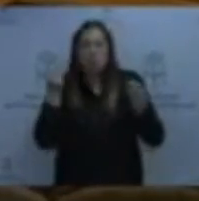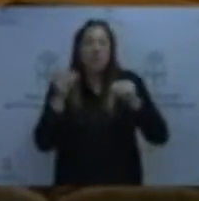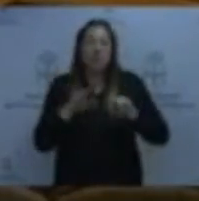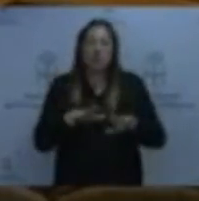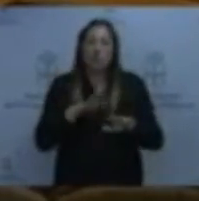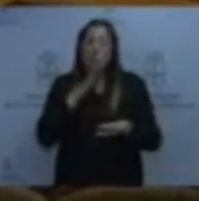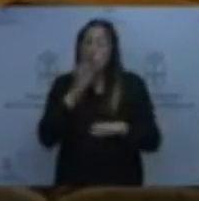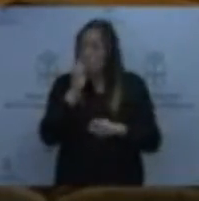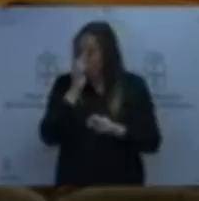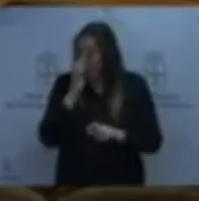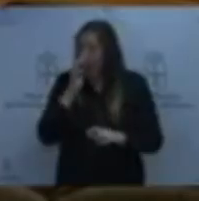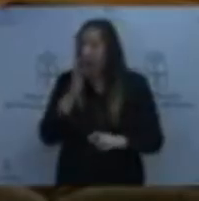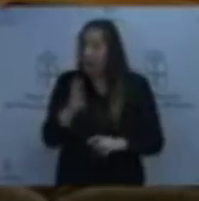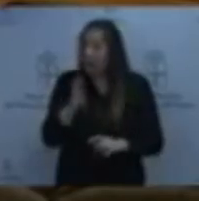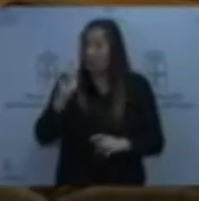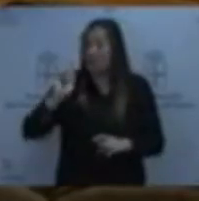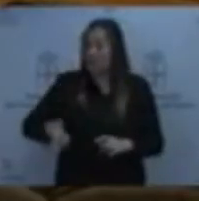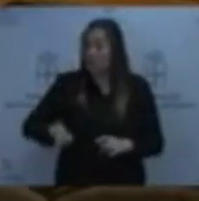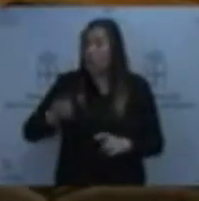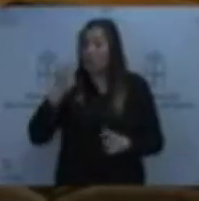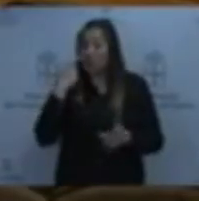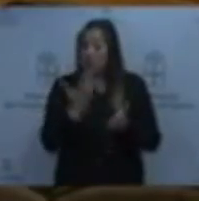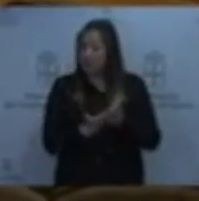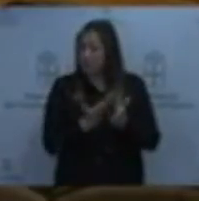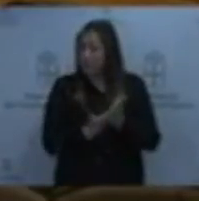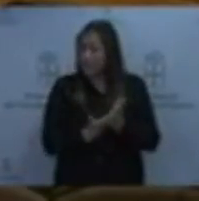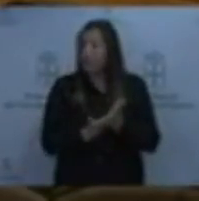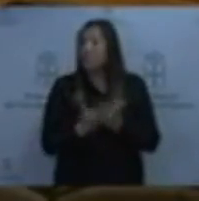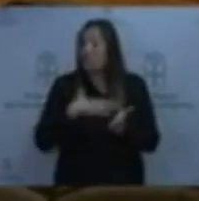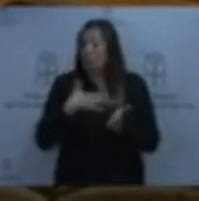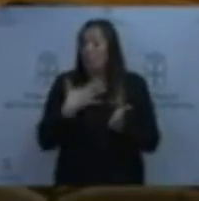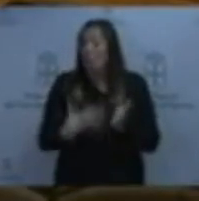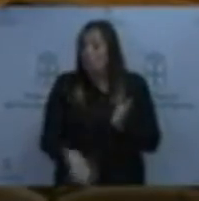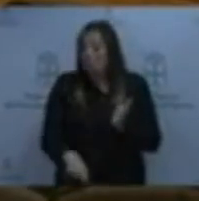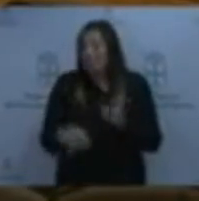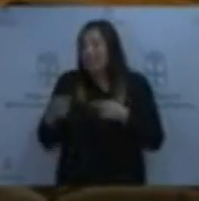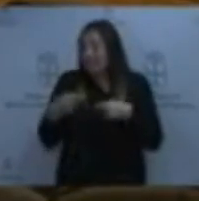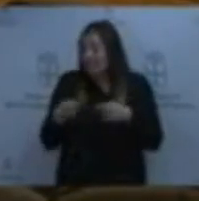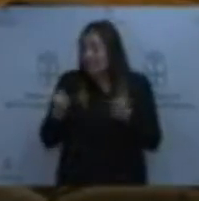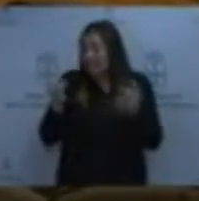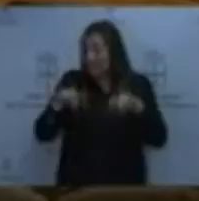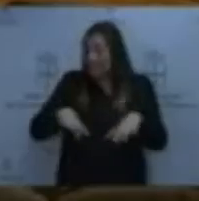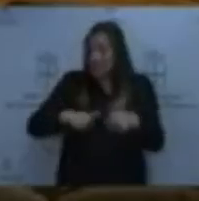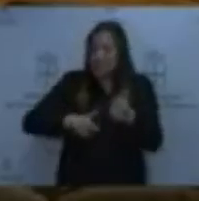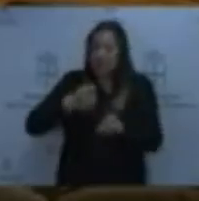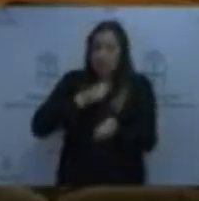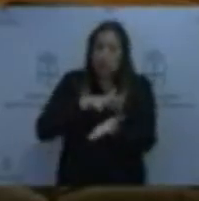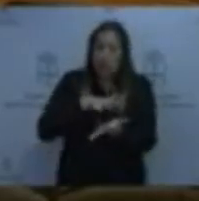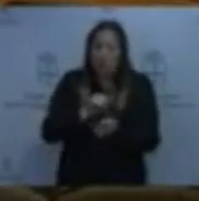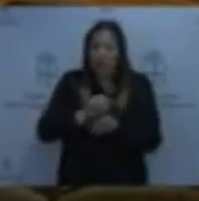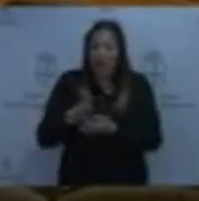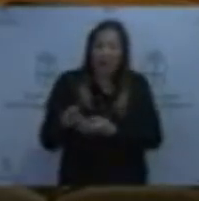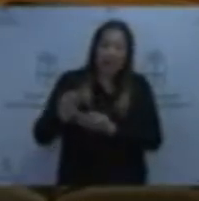transcurridos estos años, la ejecución tal cual de la sentencia, probablemente sin negociar y sin una compensación adicional por parte